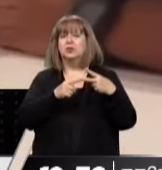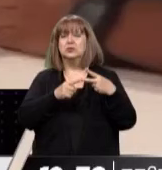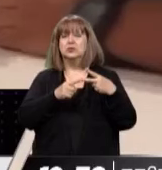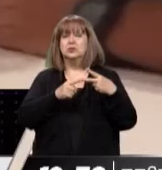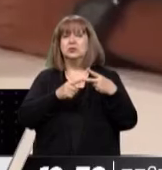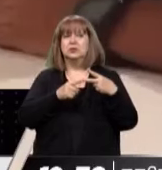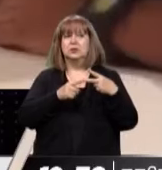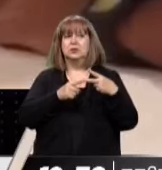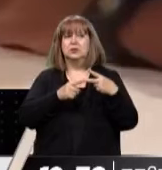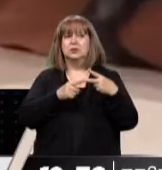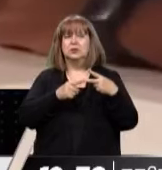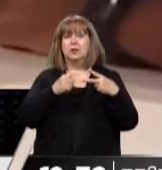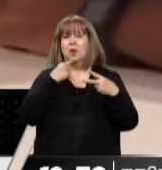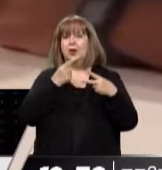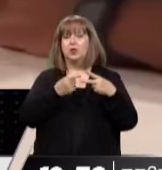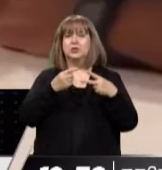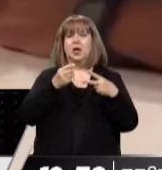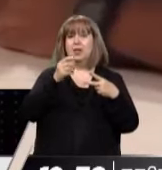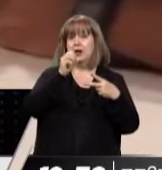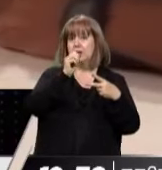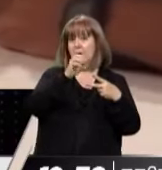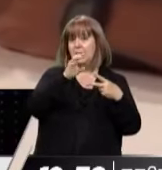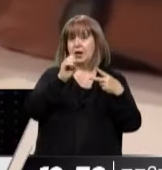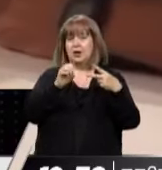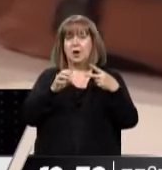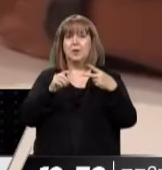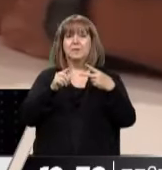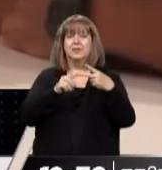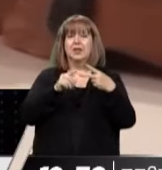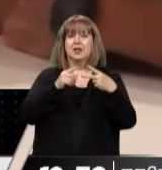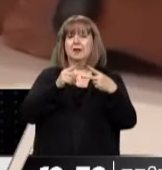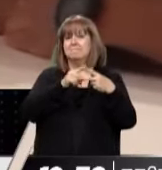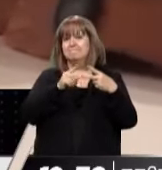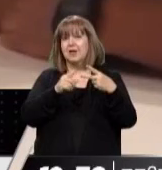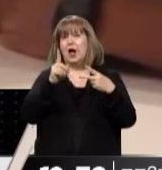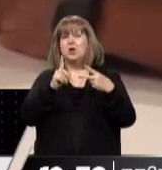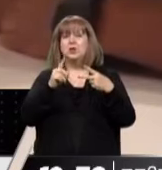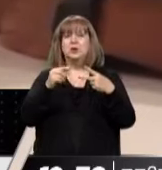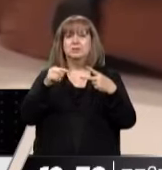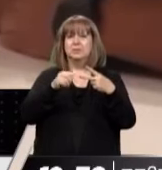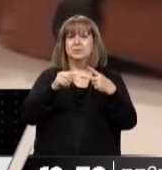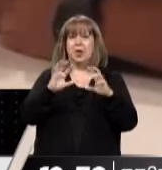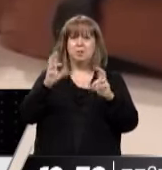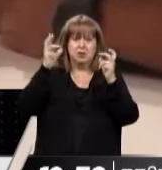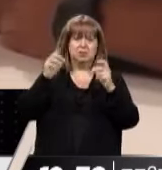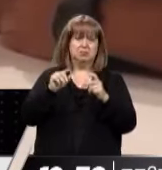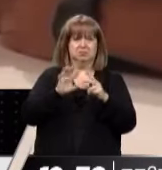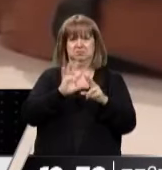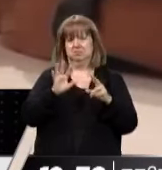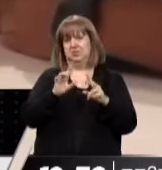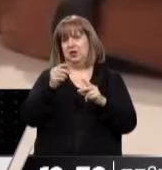Gaby. ¿Gaby? Y Gaby sí. Juega mejor. Pero más es medio rebelde, se pelea con todo. Muy calentón. En cualquier momento te deja con un bueno